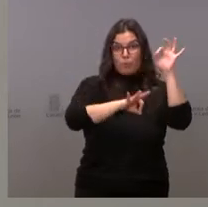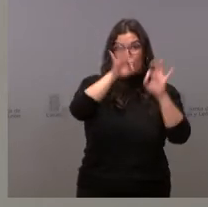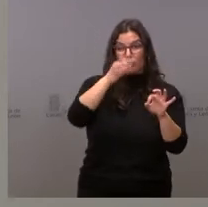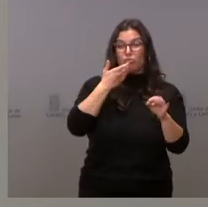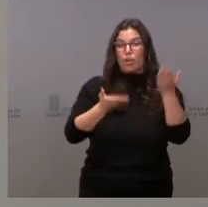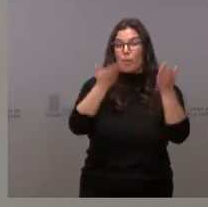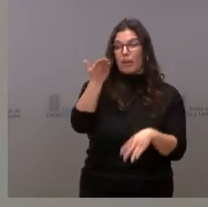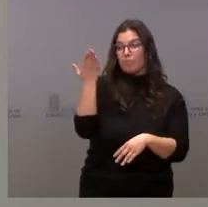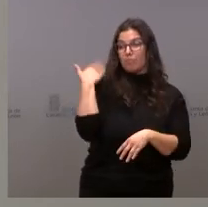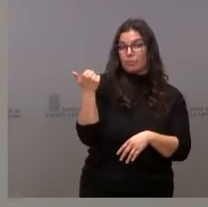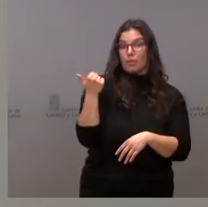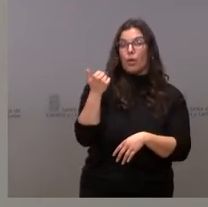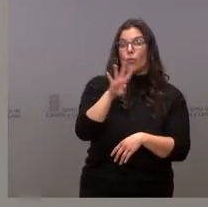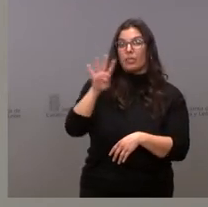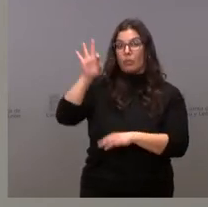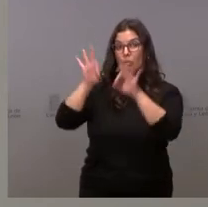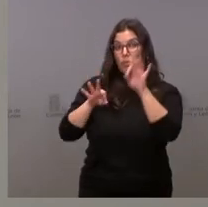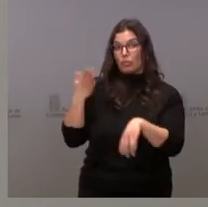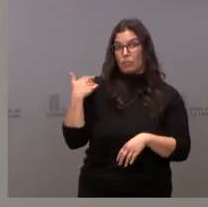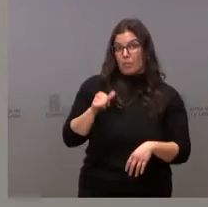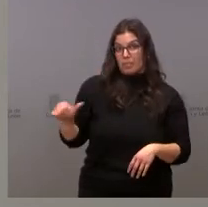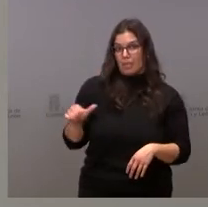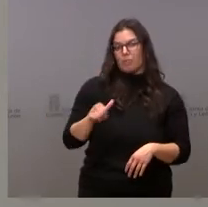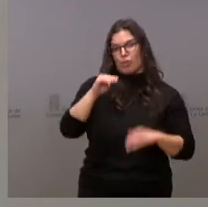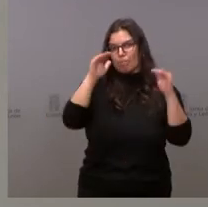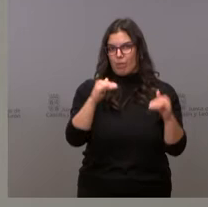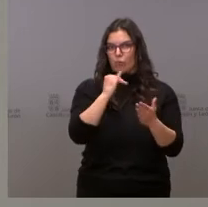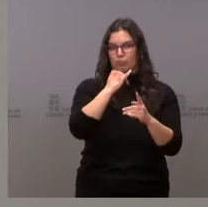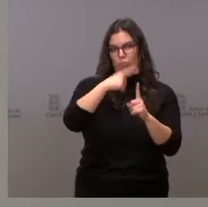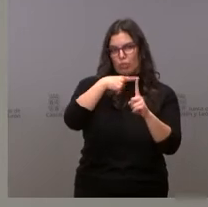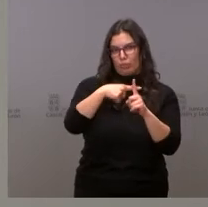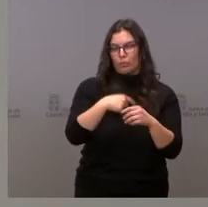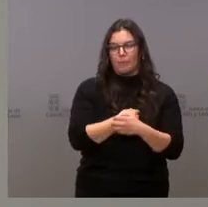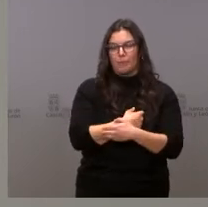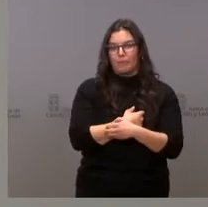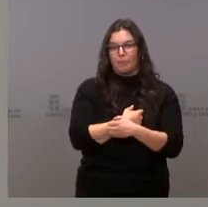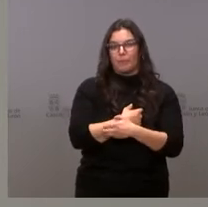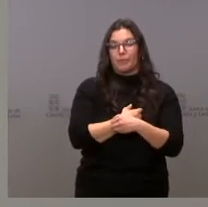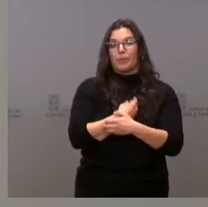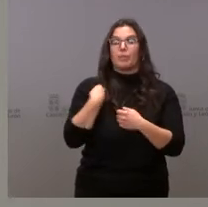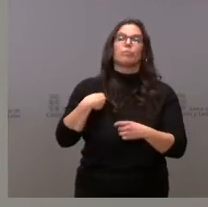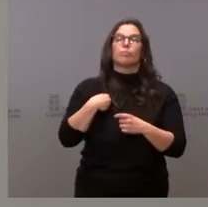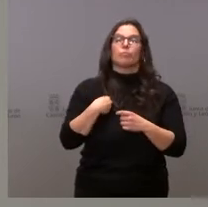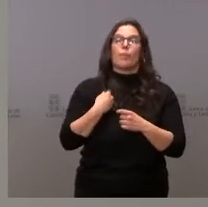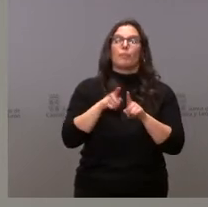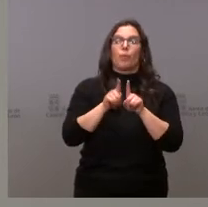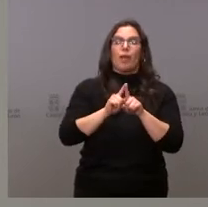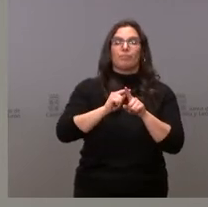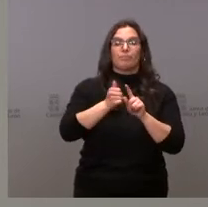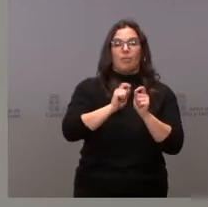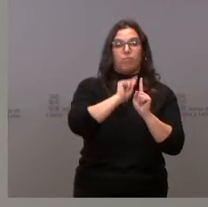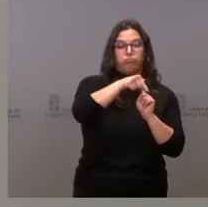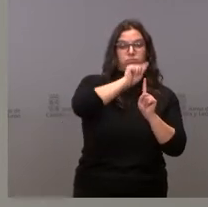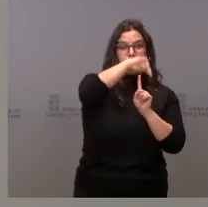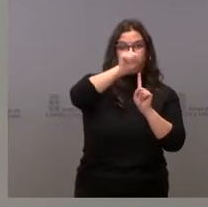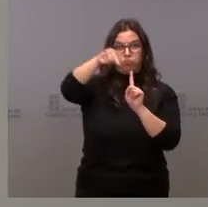44% que mostraba hace una semana como les digo el número de reproductivo básico en castilla y león lleva ya tres días